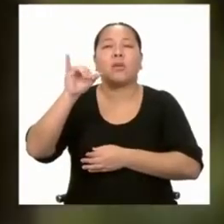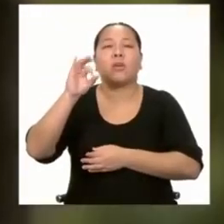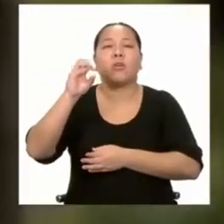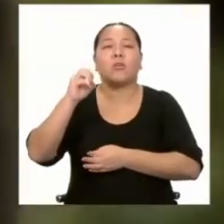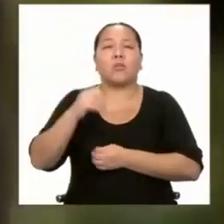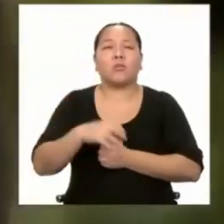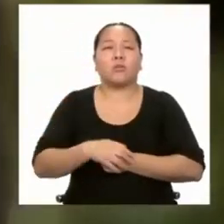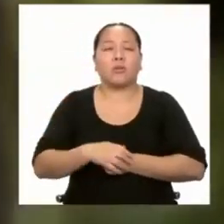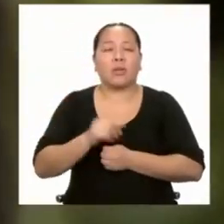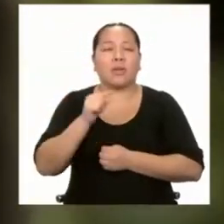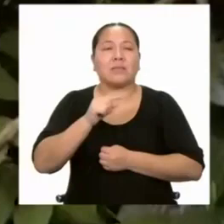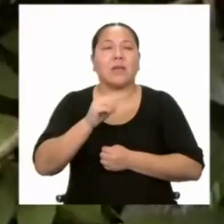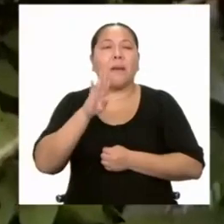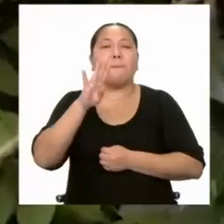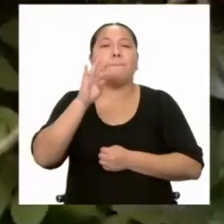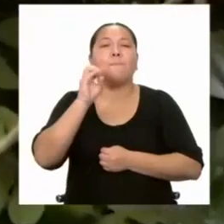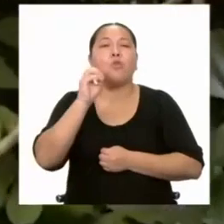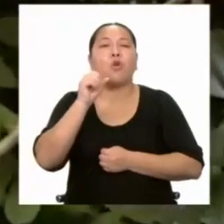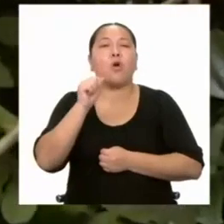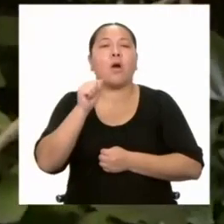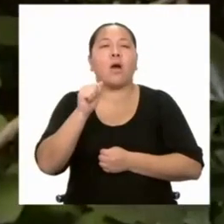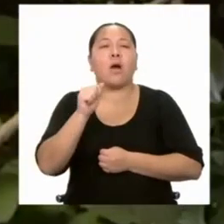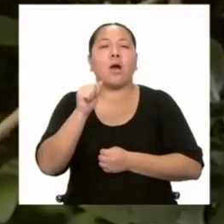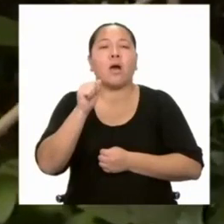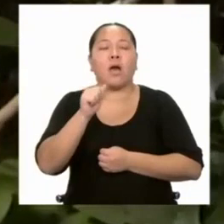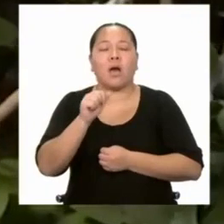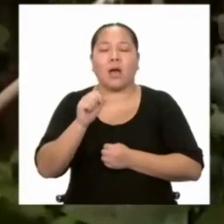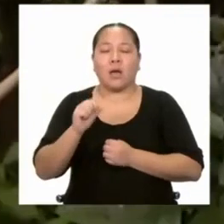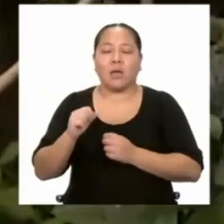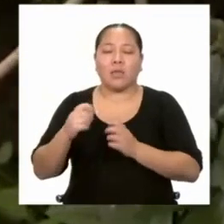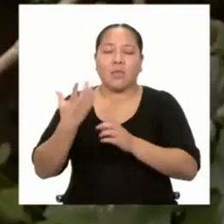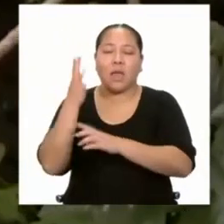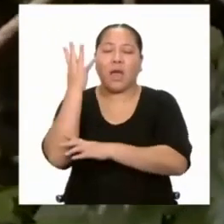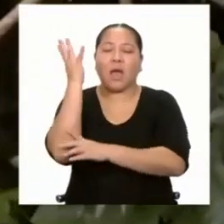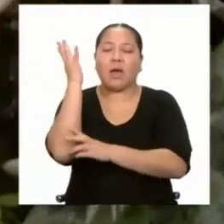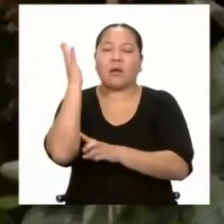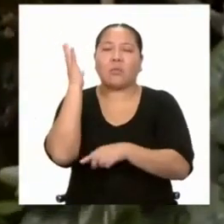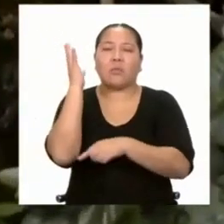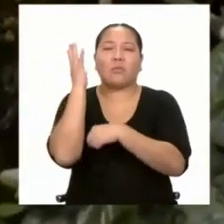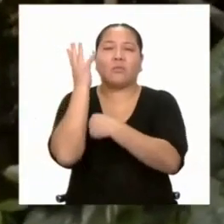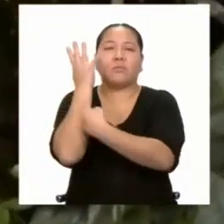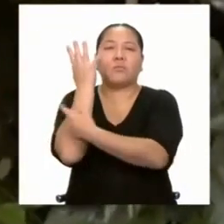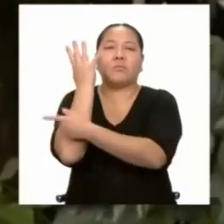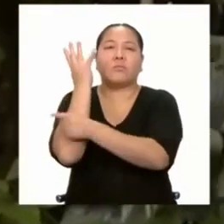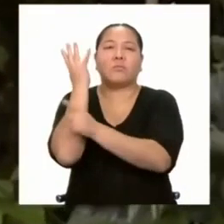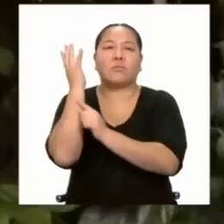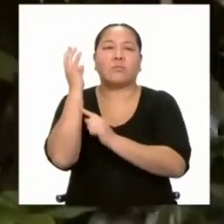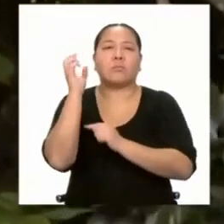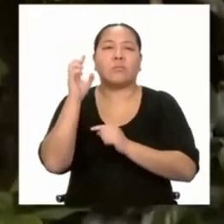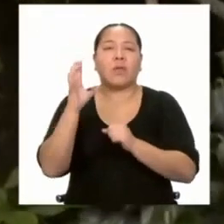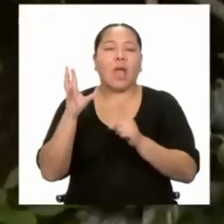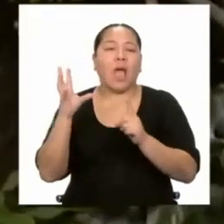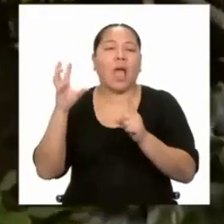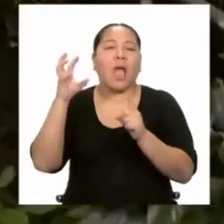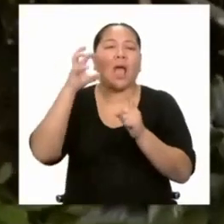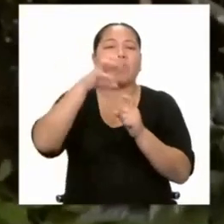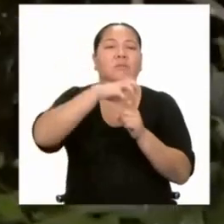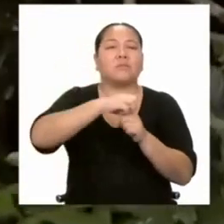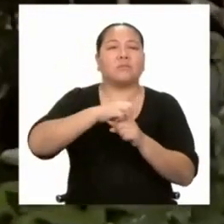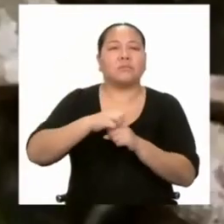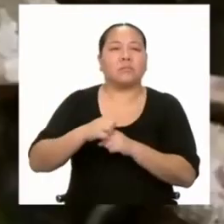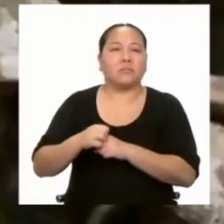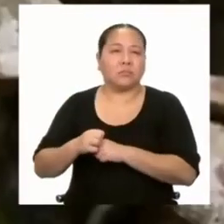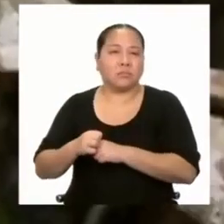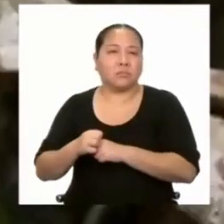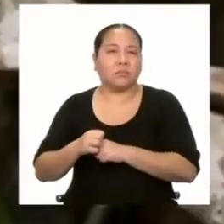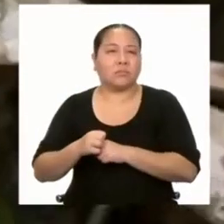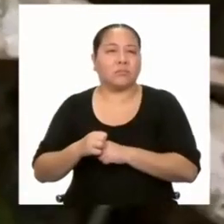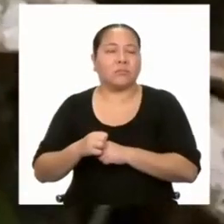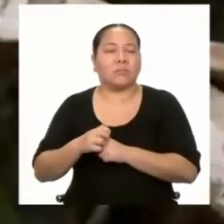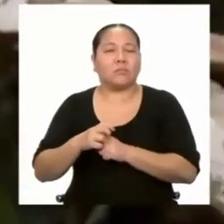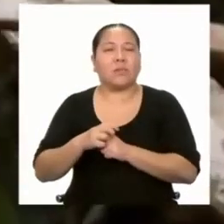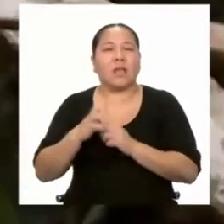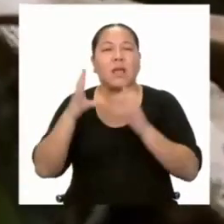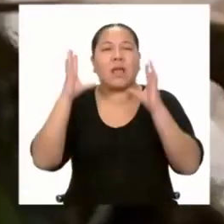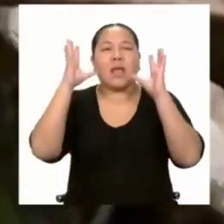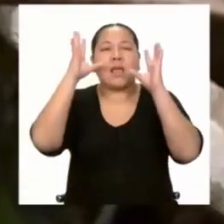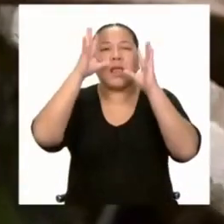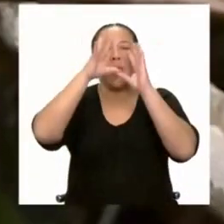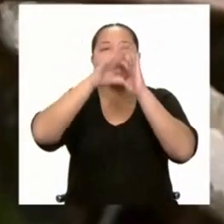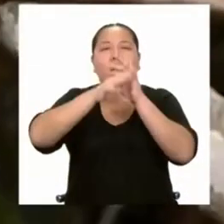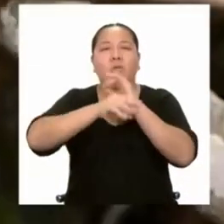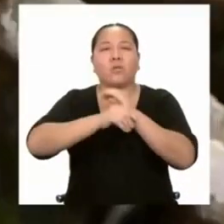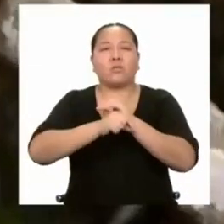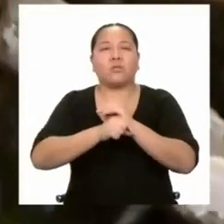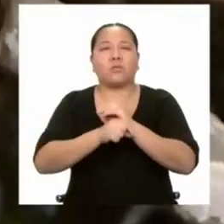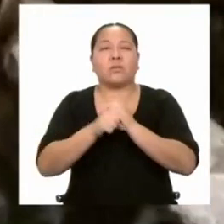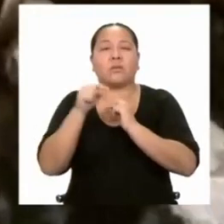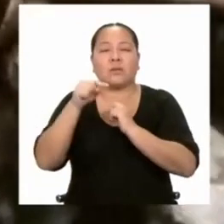Esta boa es una boa arbólica que caza sus presas durante la noche mayormente,